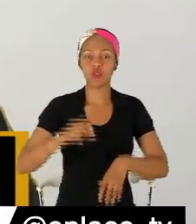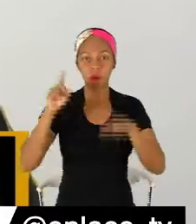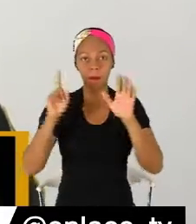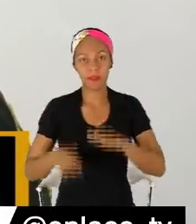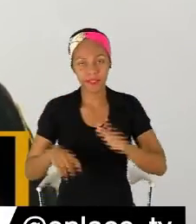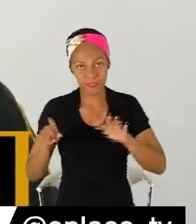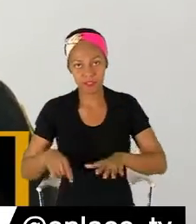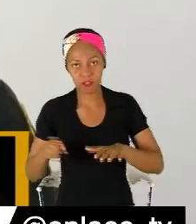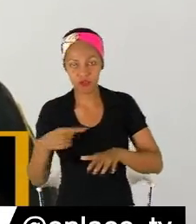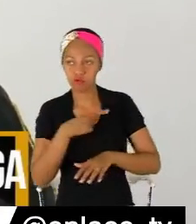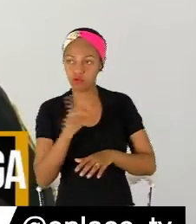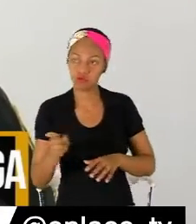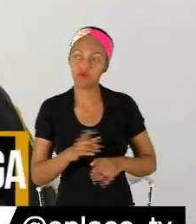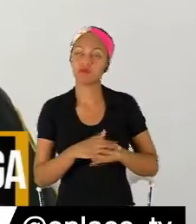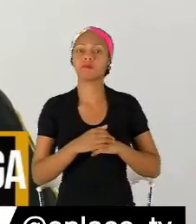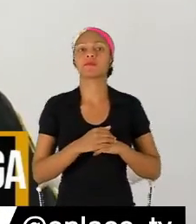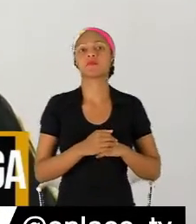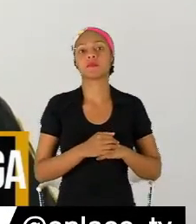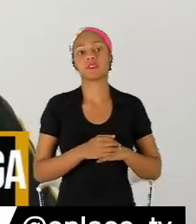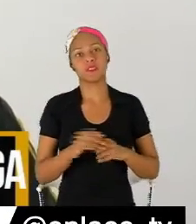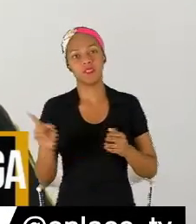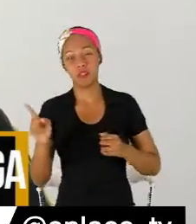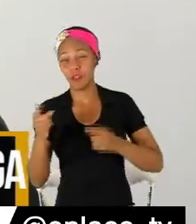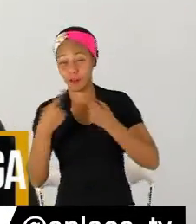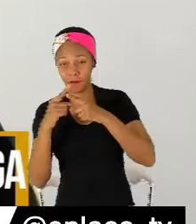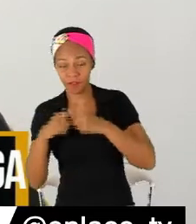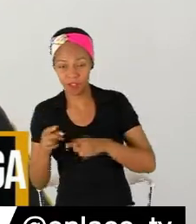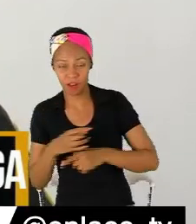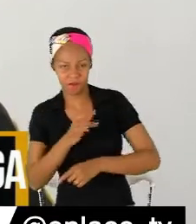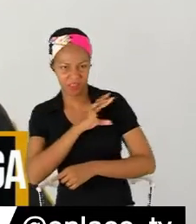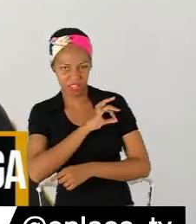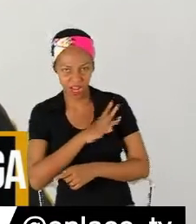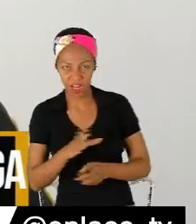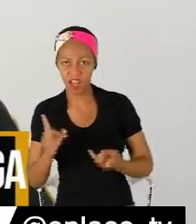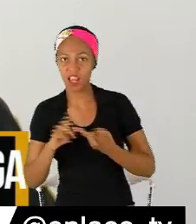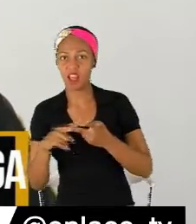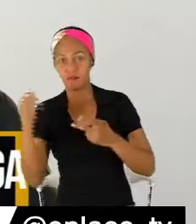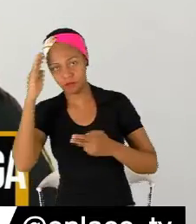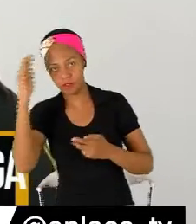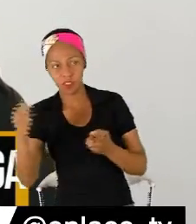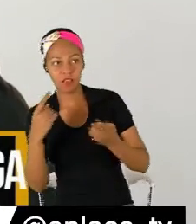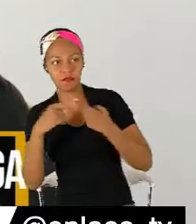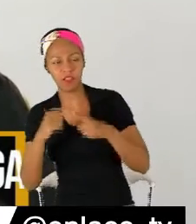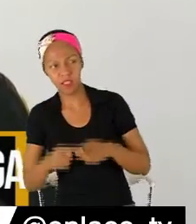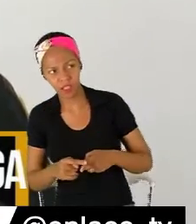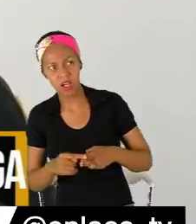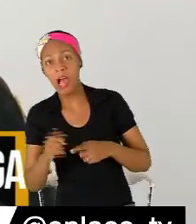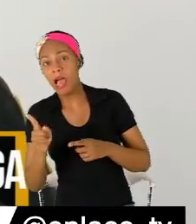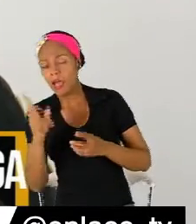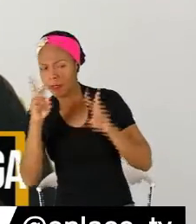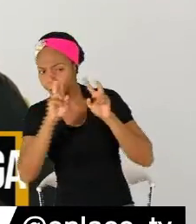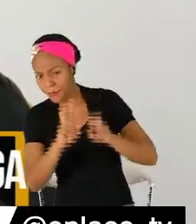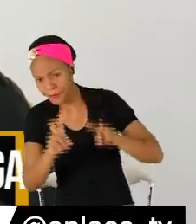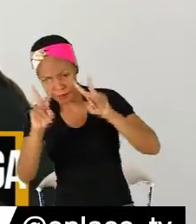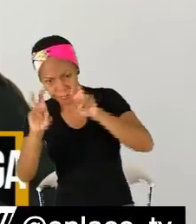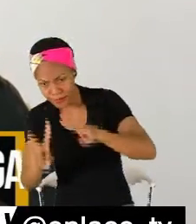Judicial, SIJIN y la Fiscalía General de la Nación. Se logra sacar la captura nuevamente de esta